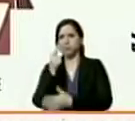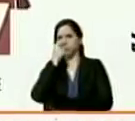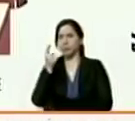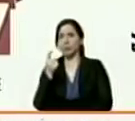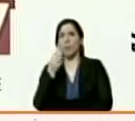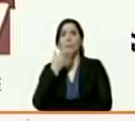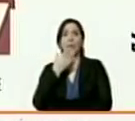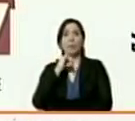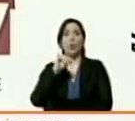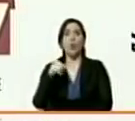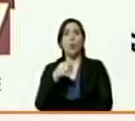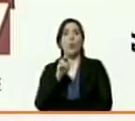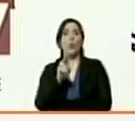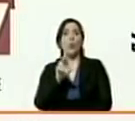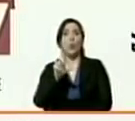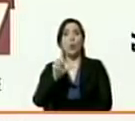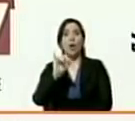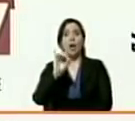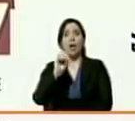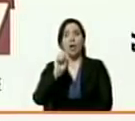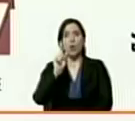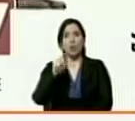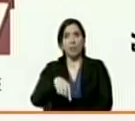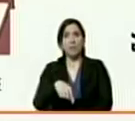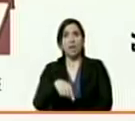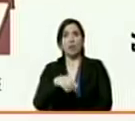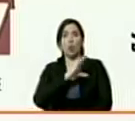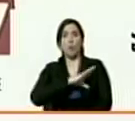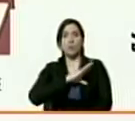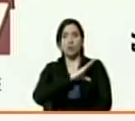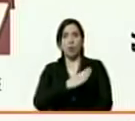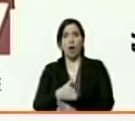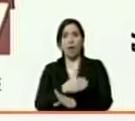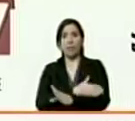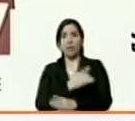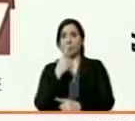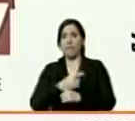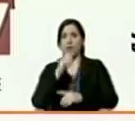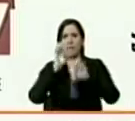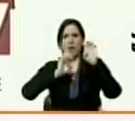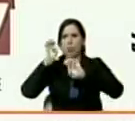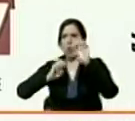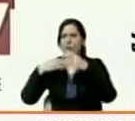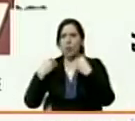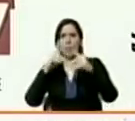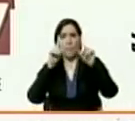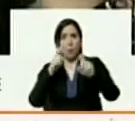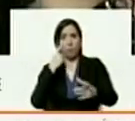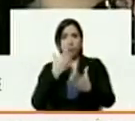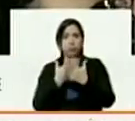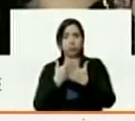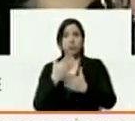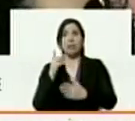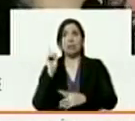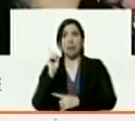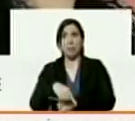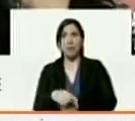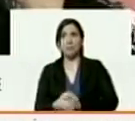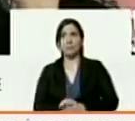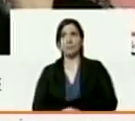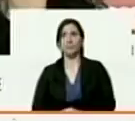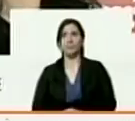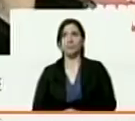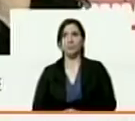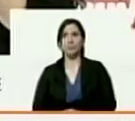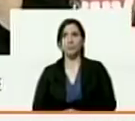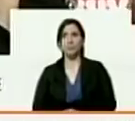va, ¿verdad? Una comisión preliminar, claro que se ha ido, Julio Chávez ha estado allí, pero